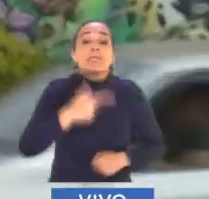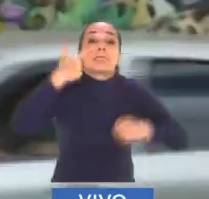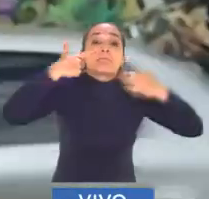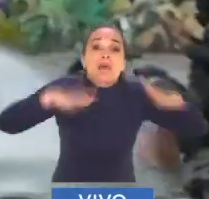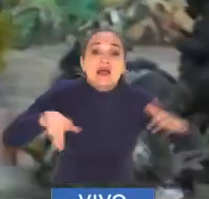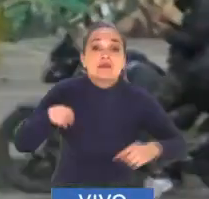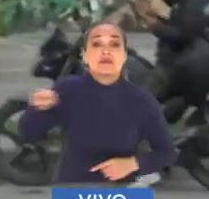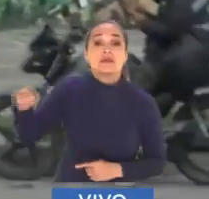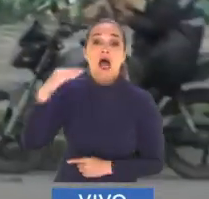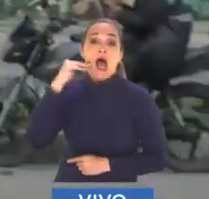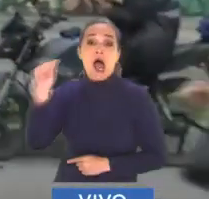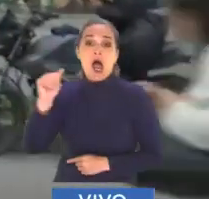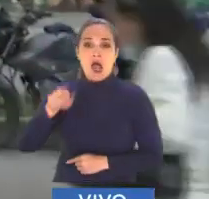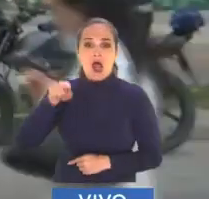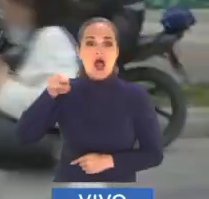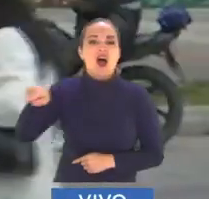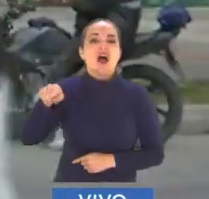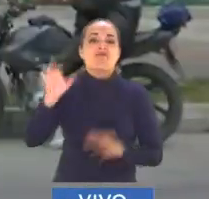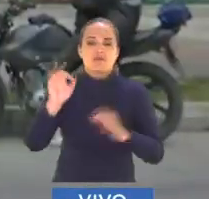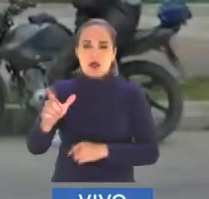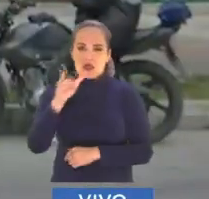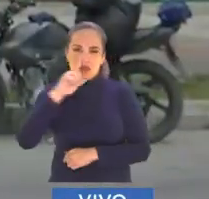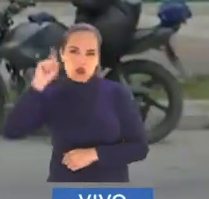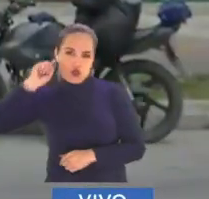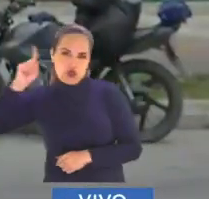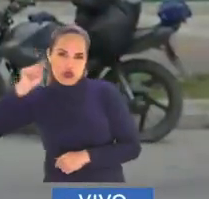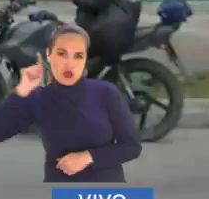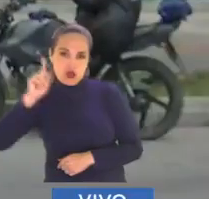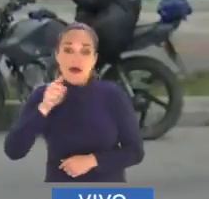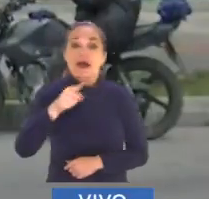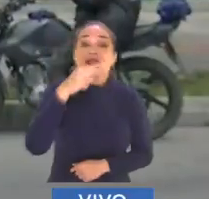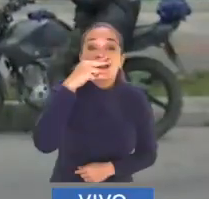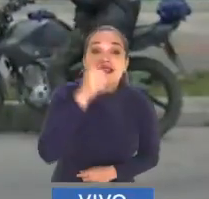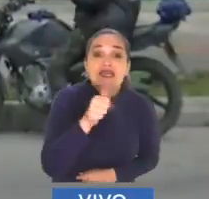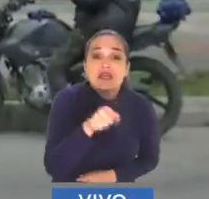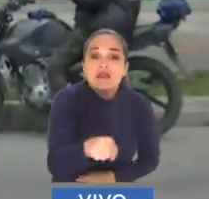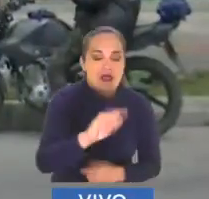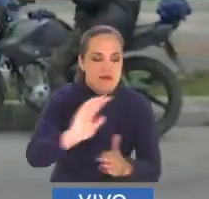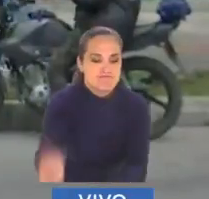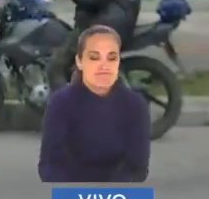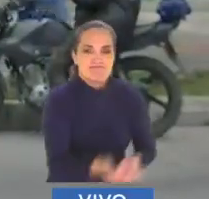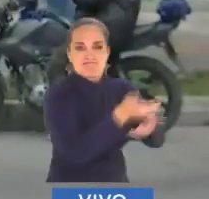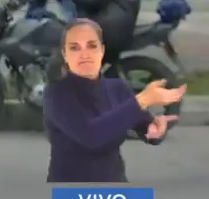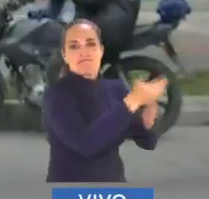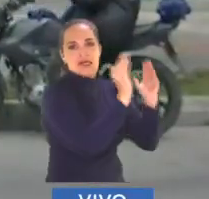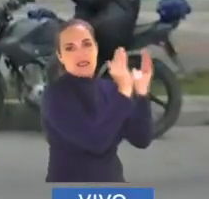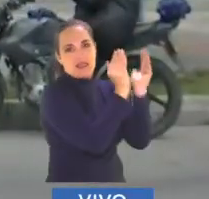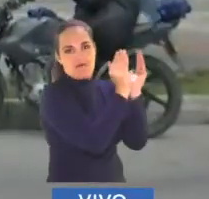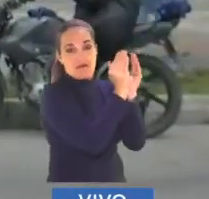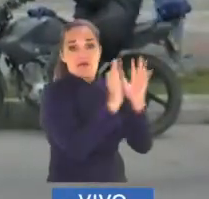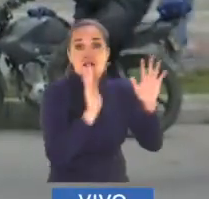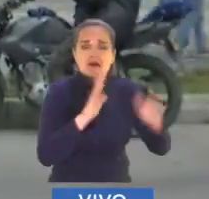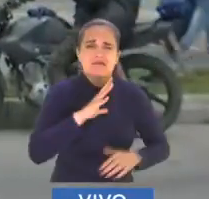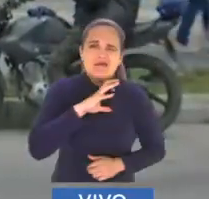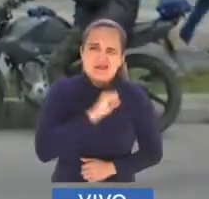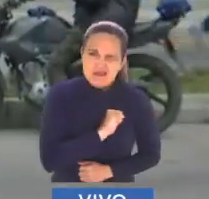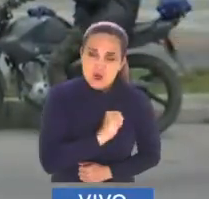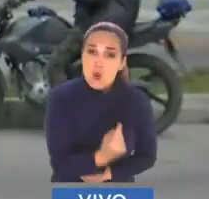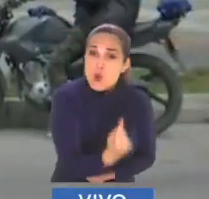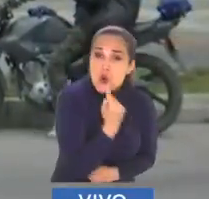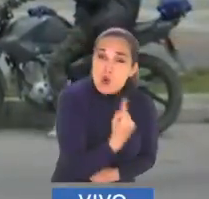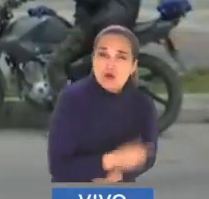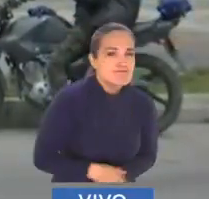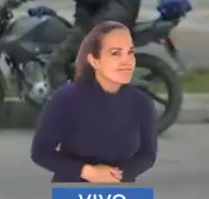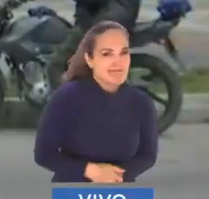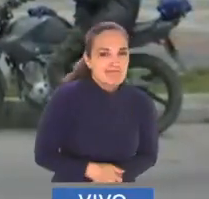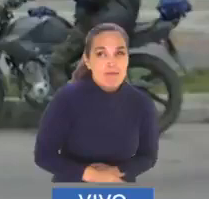autoridades estaba bajo los efectos del alcohol. La menor de edad fue entregada al ICBF para el restablecimiento de sus derechos. Pero lamentablemente este no es el único